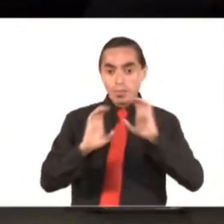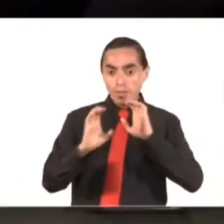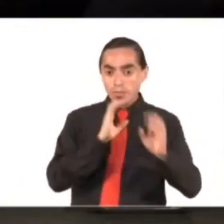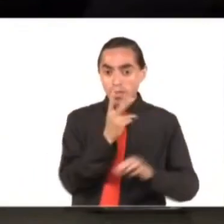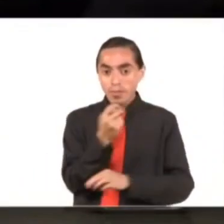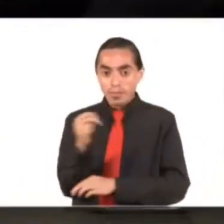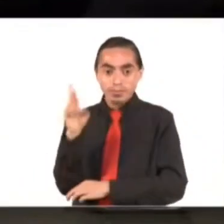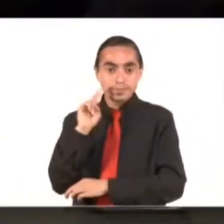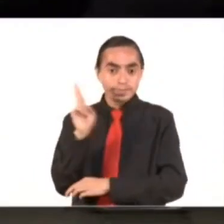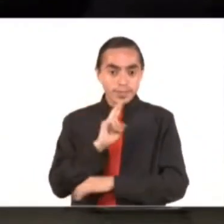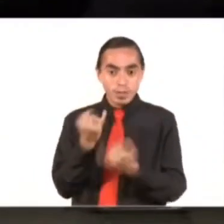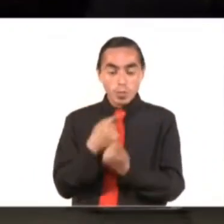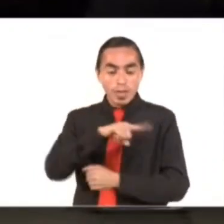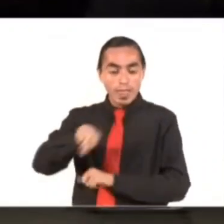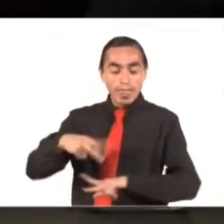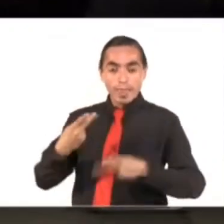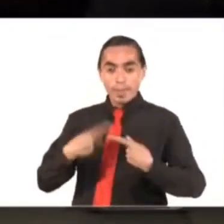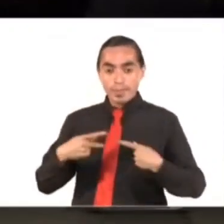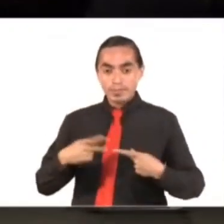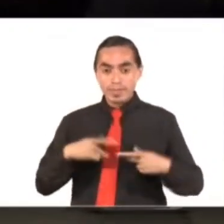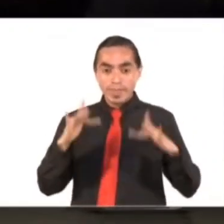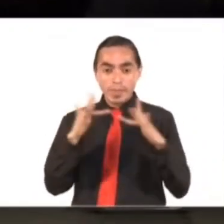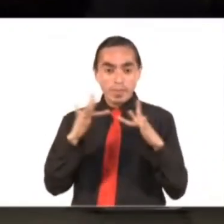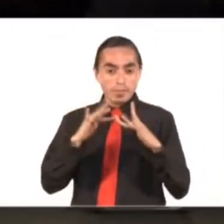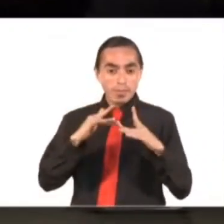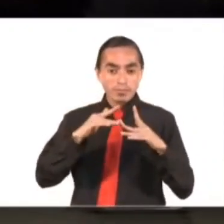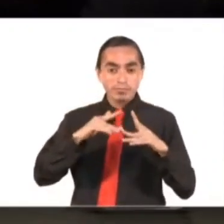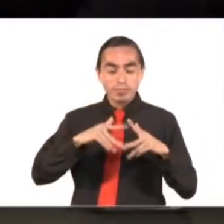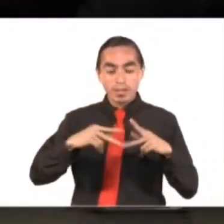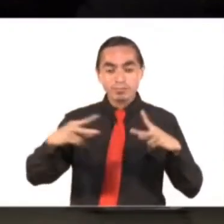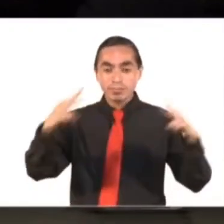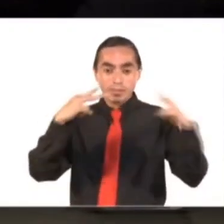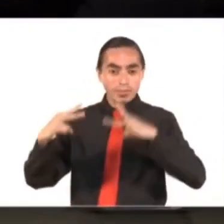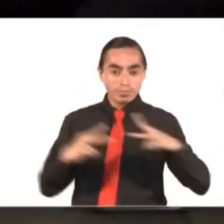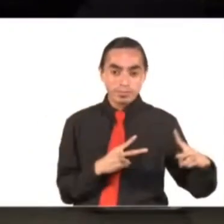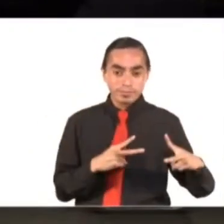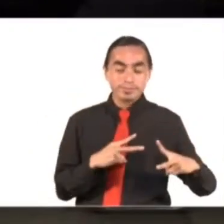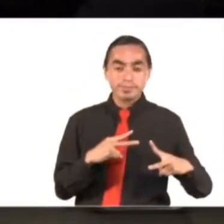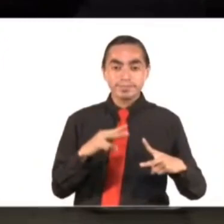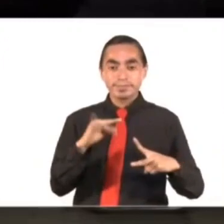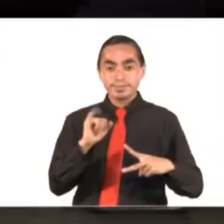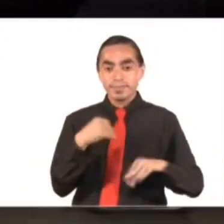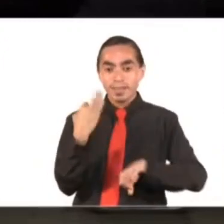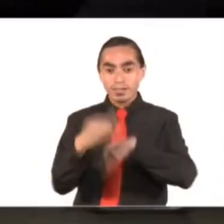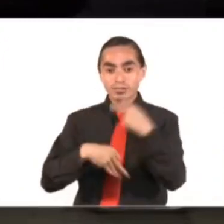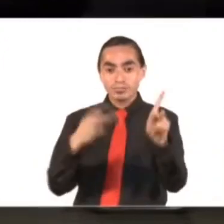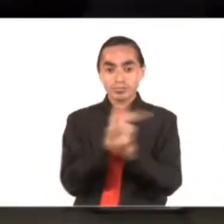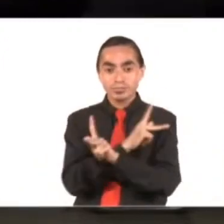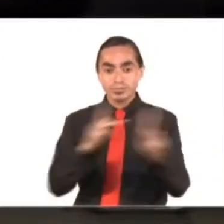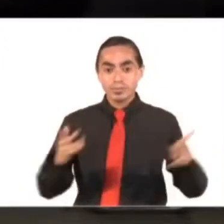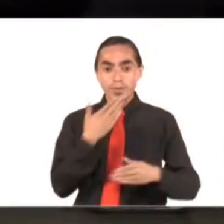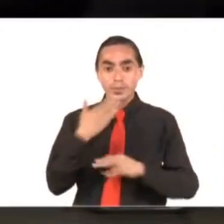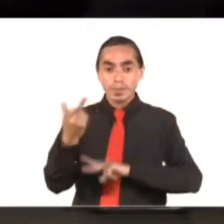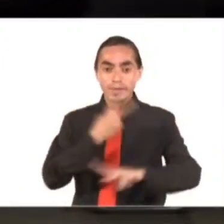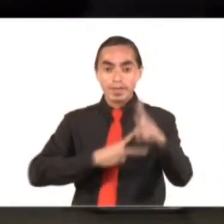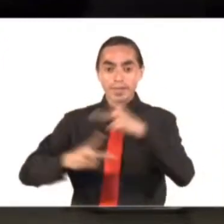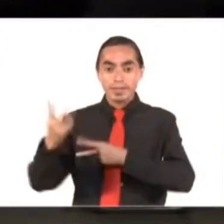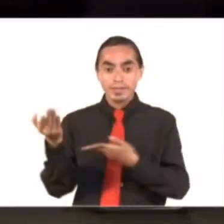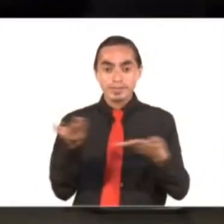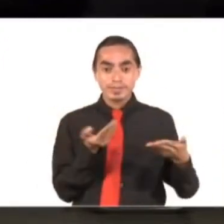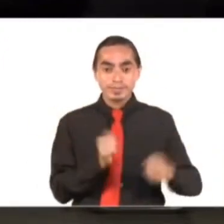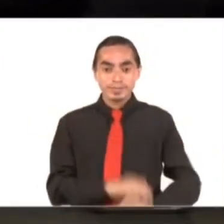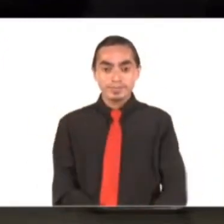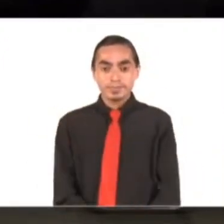siguen en esta transmisión a través de plataformas digitales. Damas y caballeros, sean todas y todos